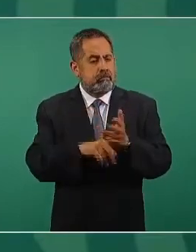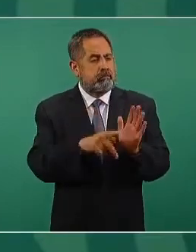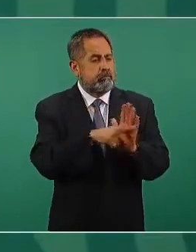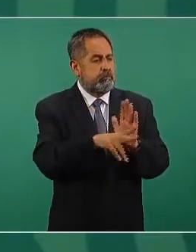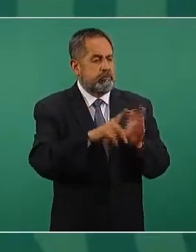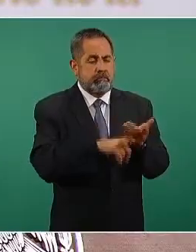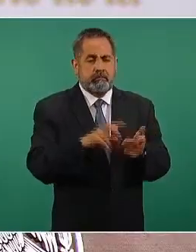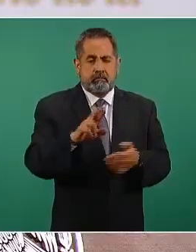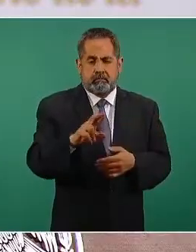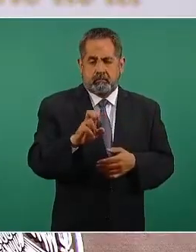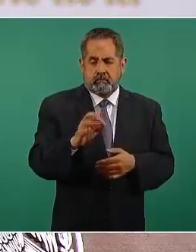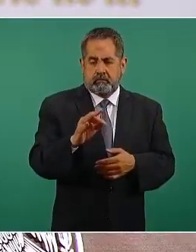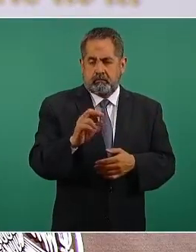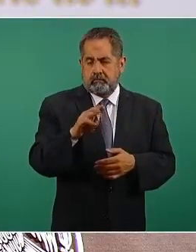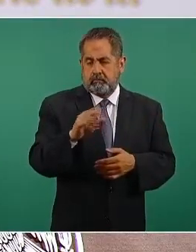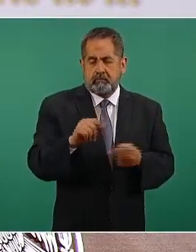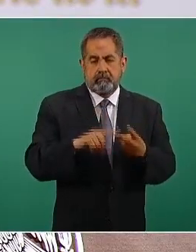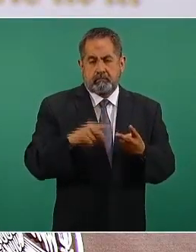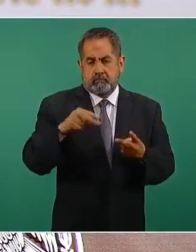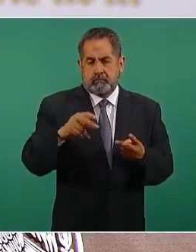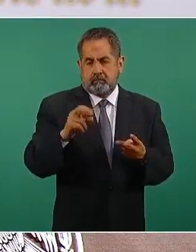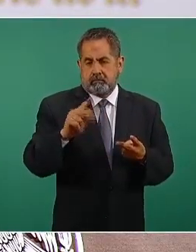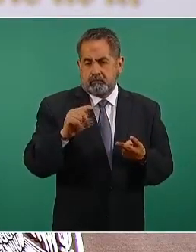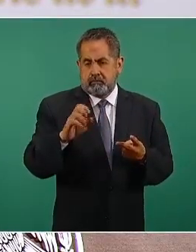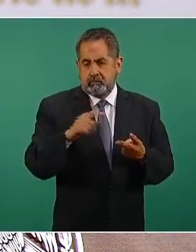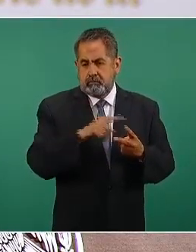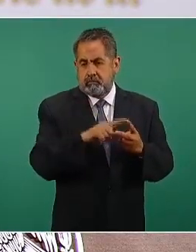y del Norte, porque